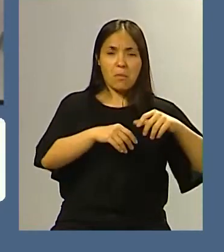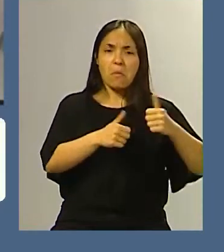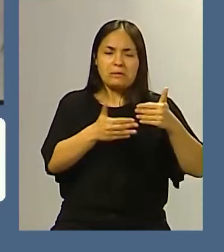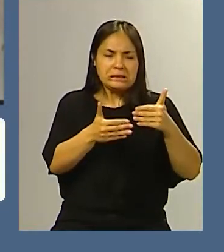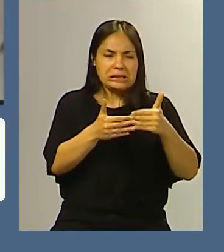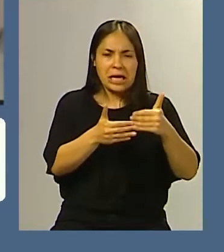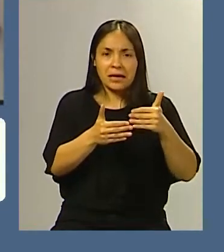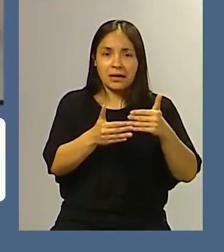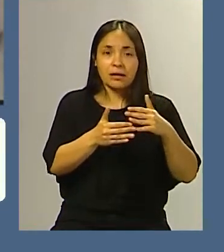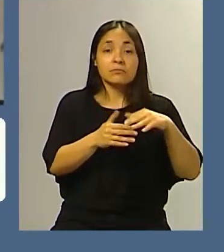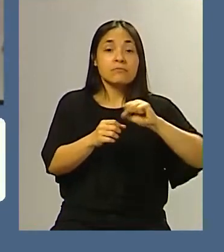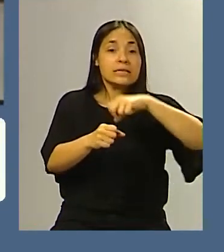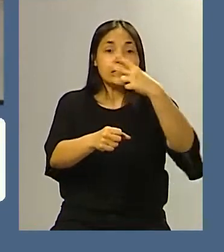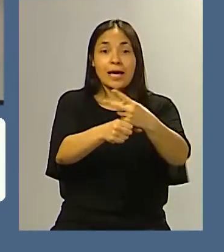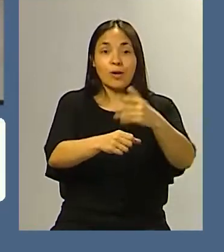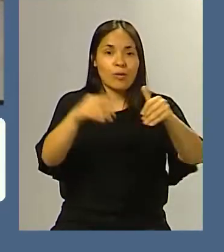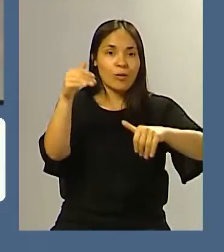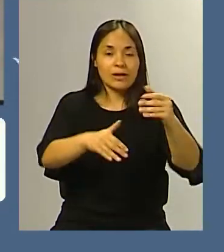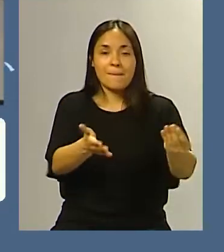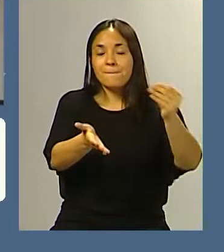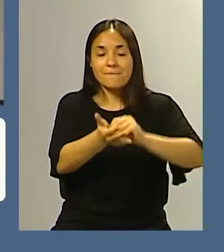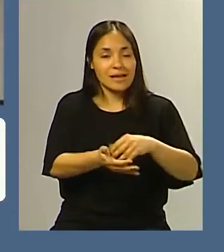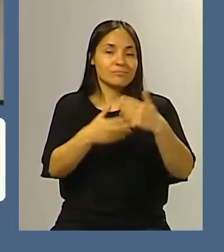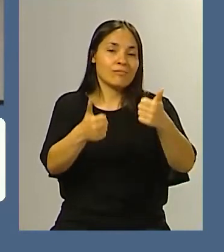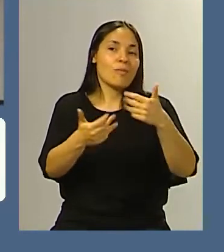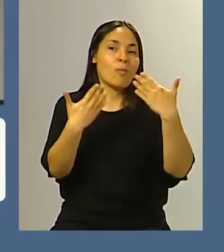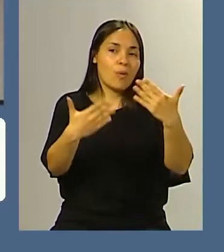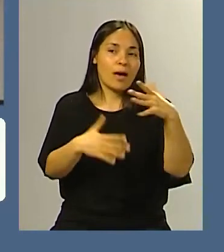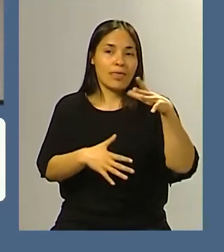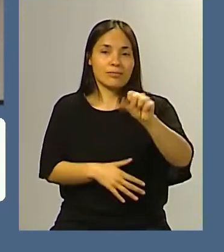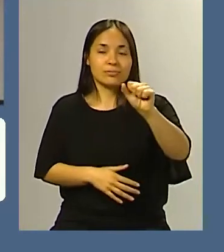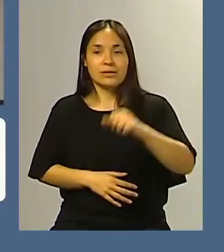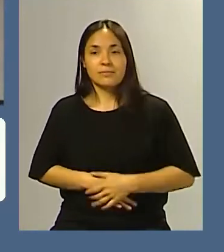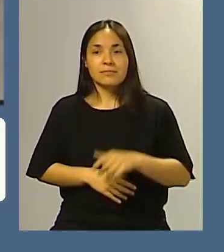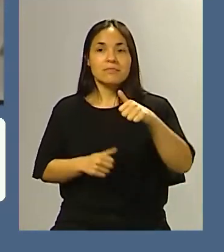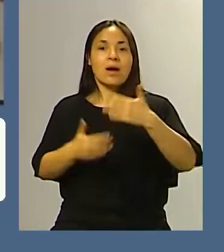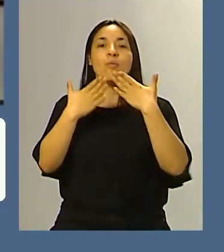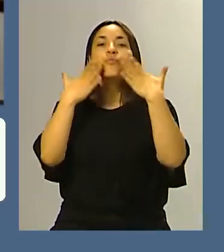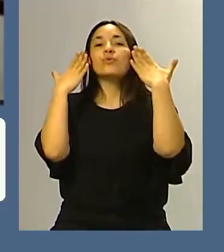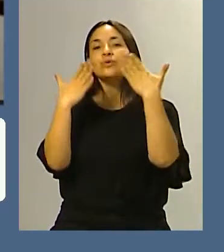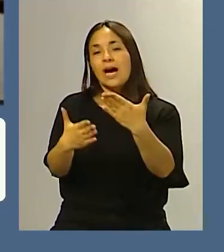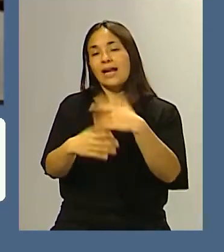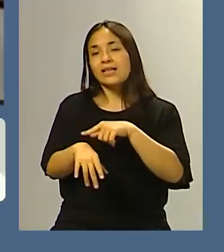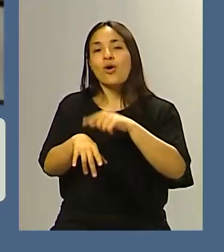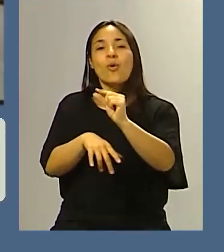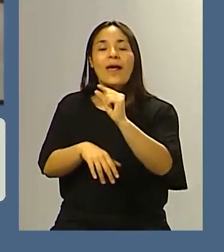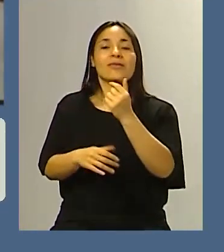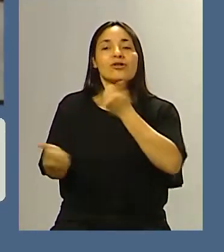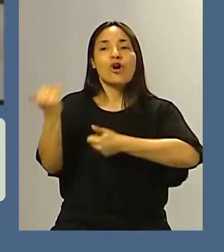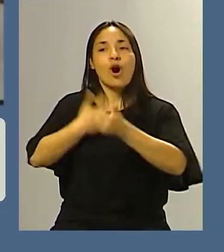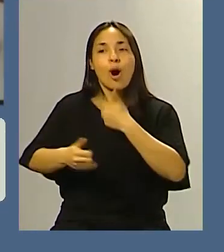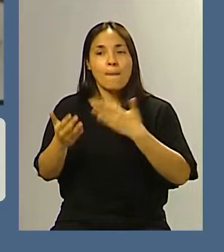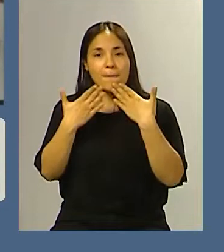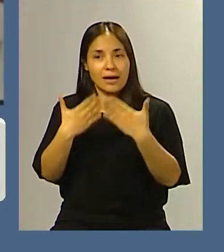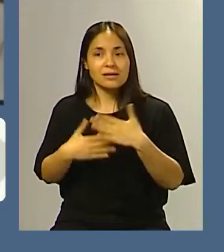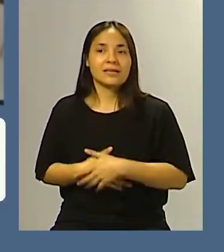2 millones de votos más que le permitieron acceder a la presidencia. A la presidencia de Brasil. Eduardo, muchísimas gracias por estos minutos con nosotros. Ha sido un